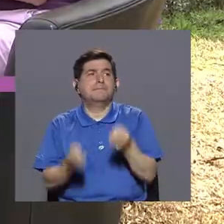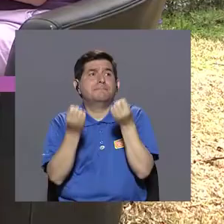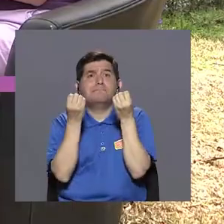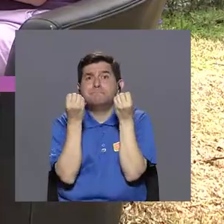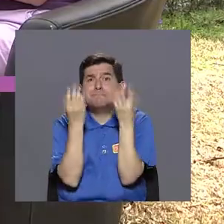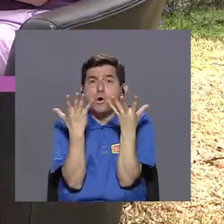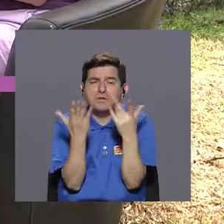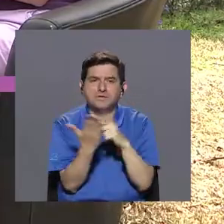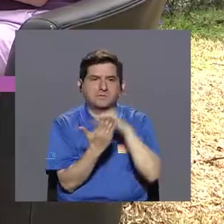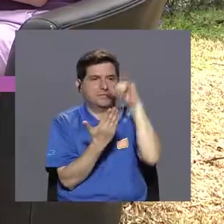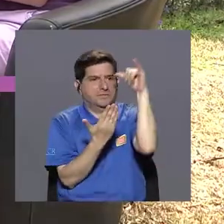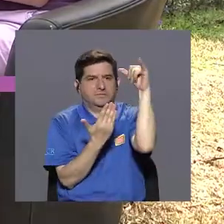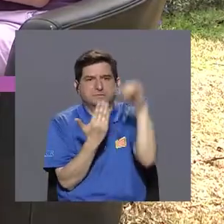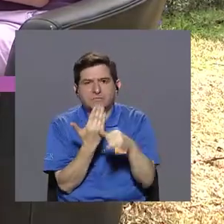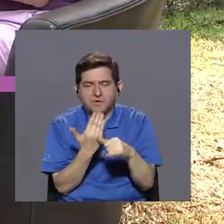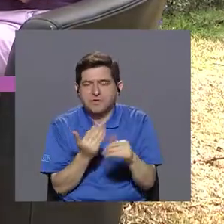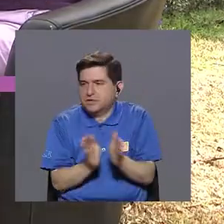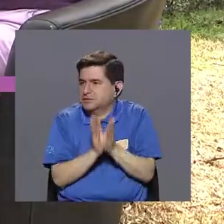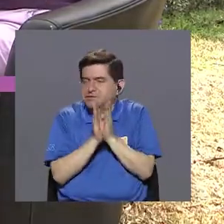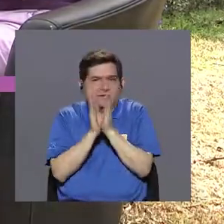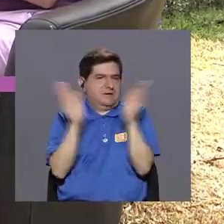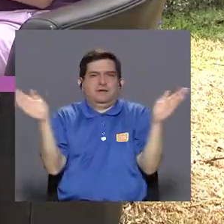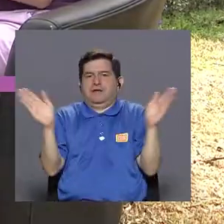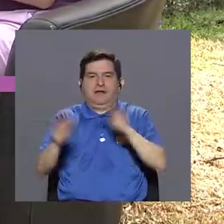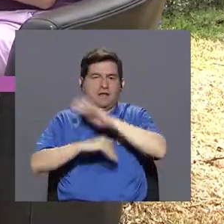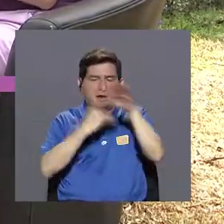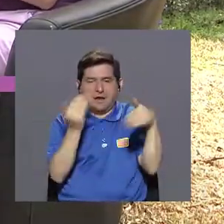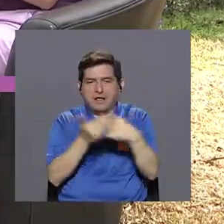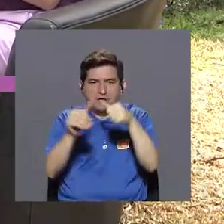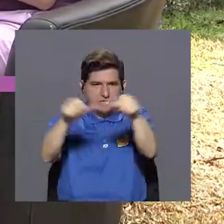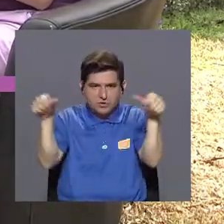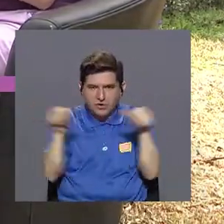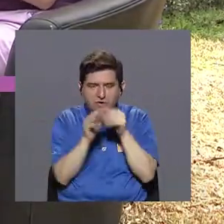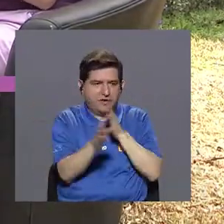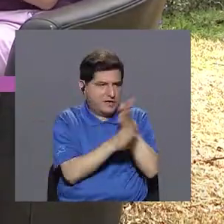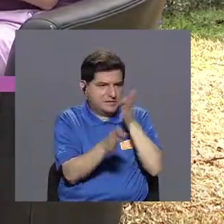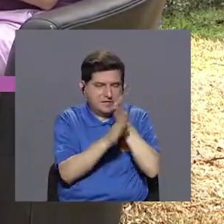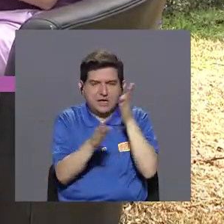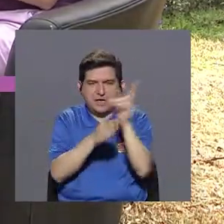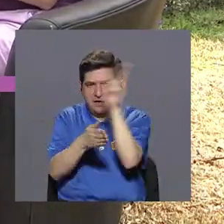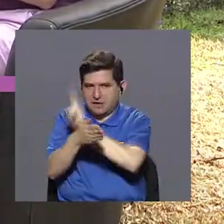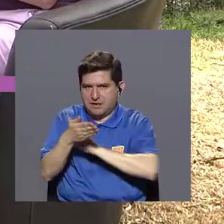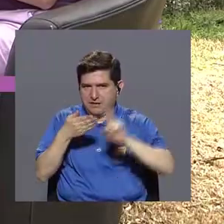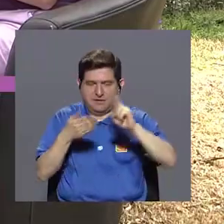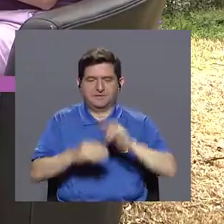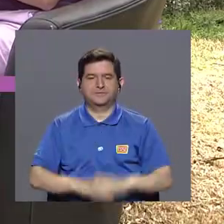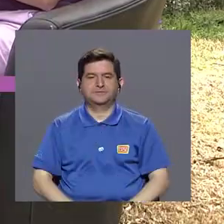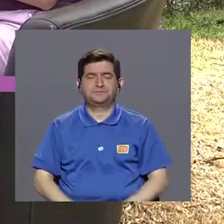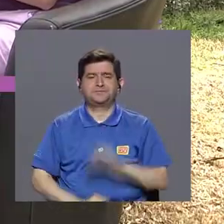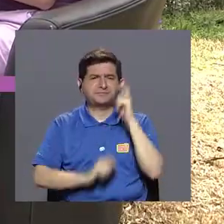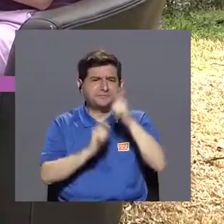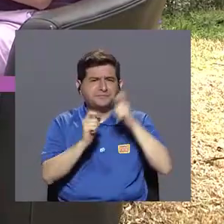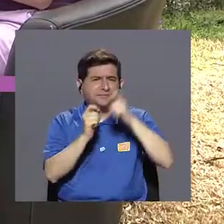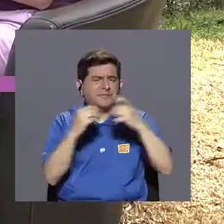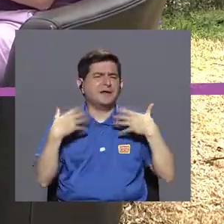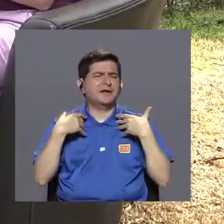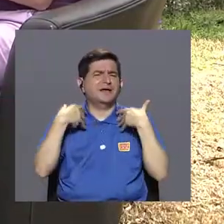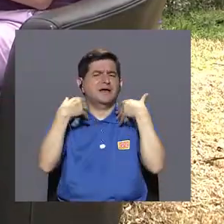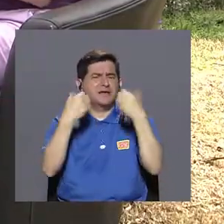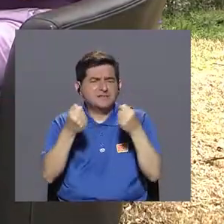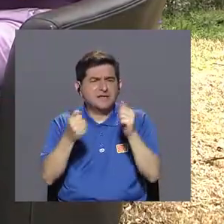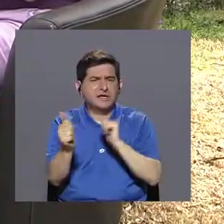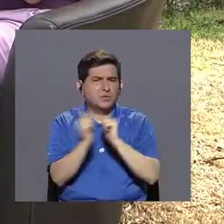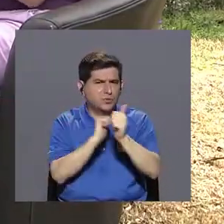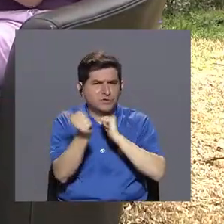cantidad de proyectos a nivel general, ¿verdad? En todas las áreas, en todas las carreras en la universidad. Y específicamente en salud